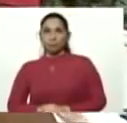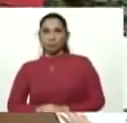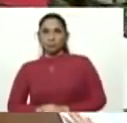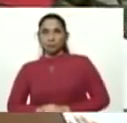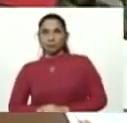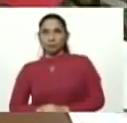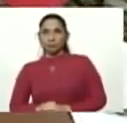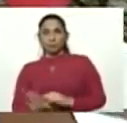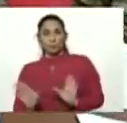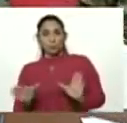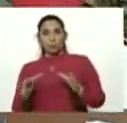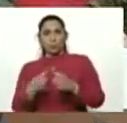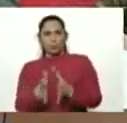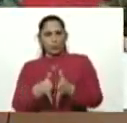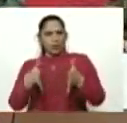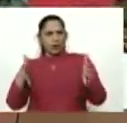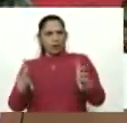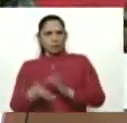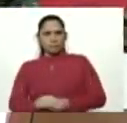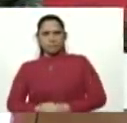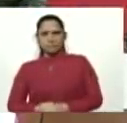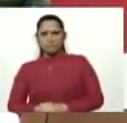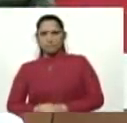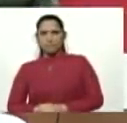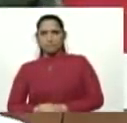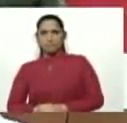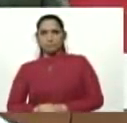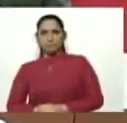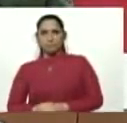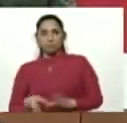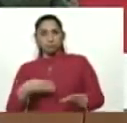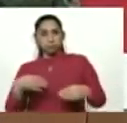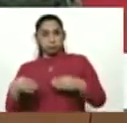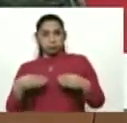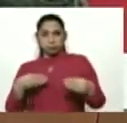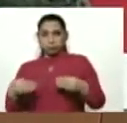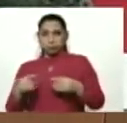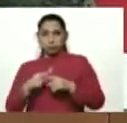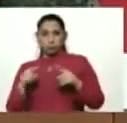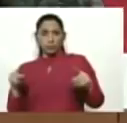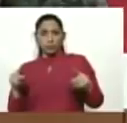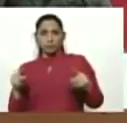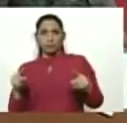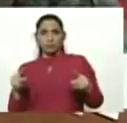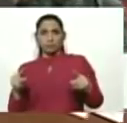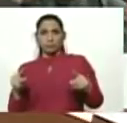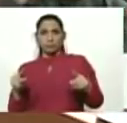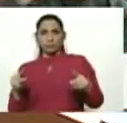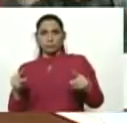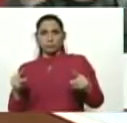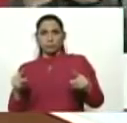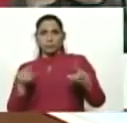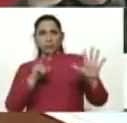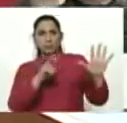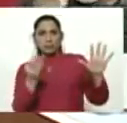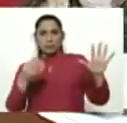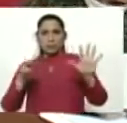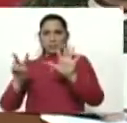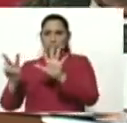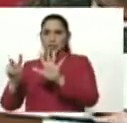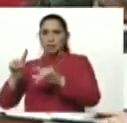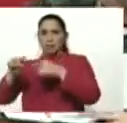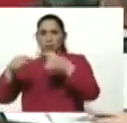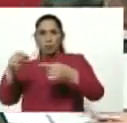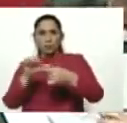un grupo grande de flexibilización para el 7 más 7 de la próxima